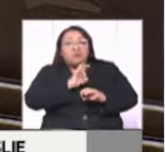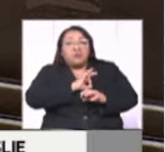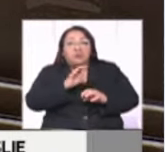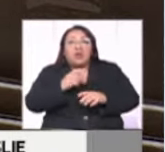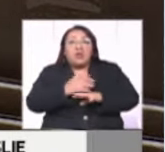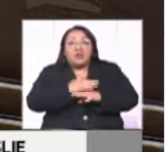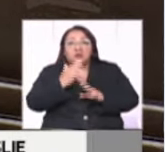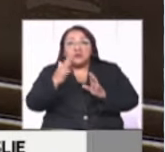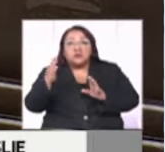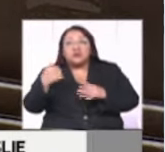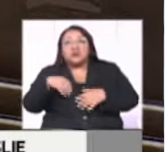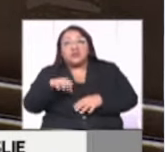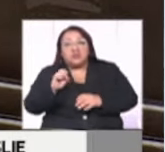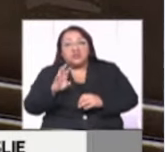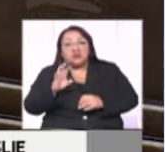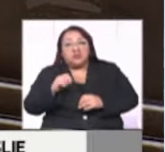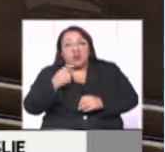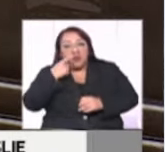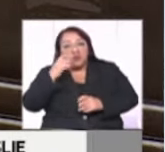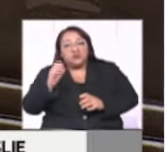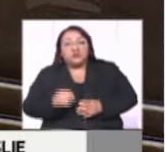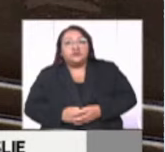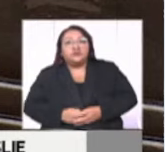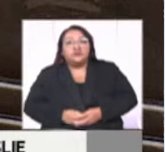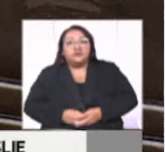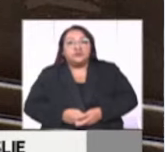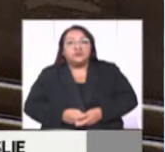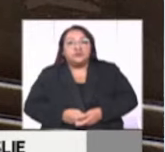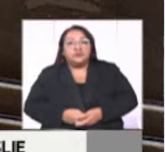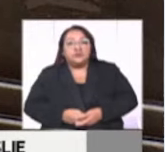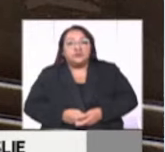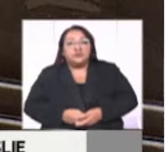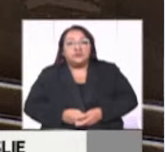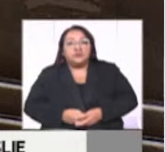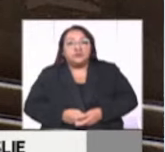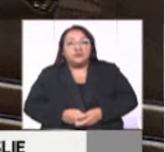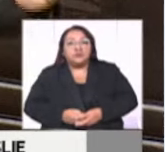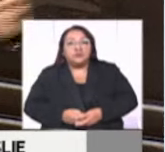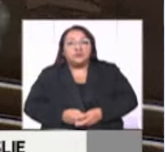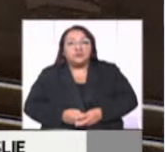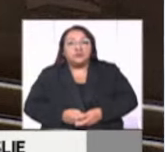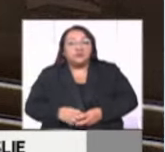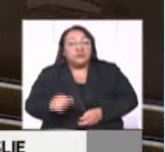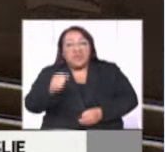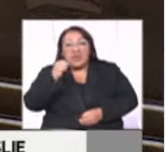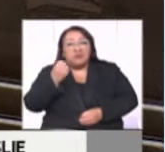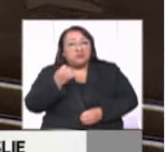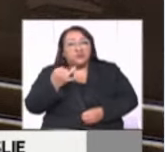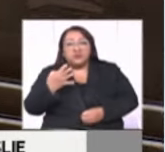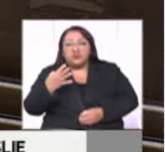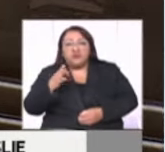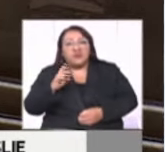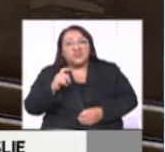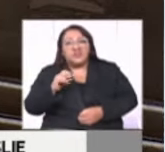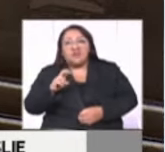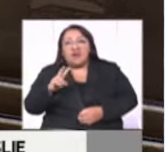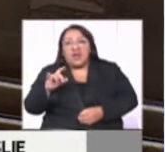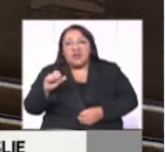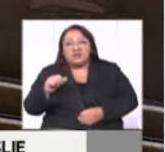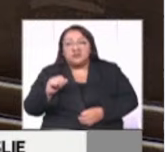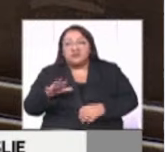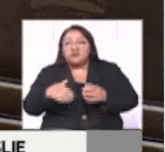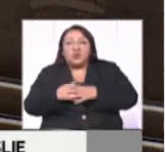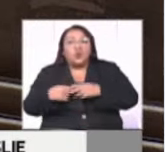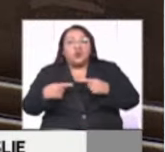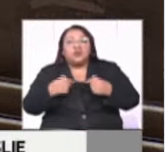que digo porque son los más conocidos. Pero hemos ganado muchísimos festivales. Y